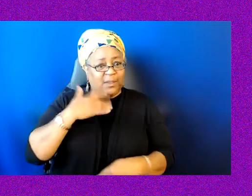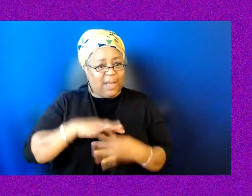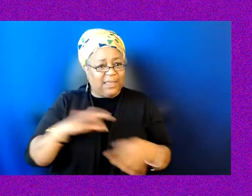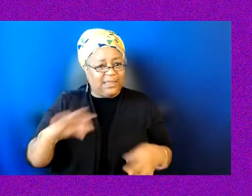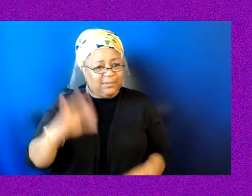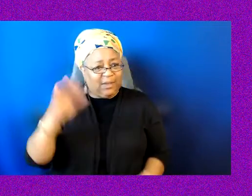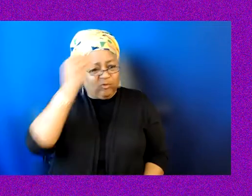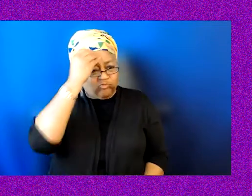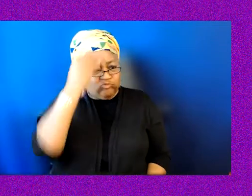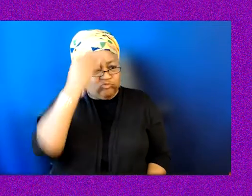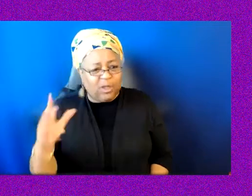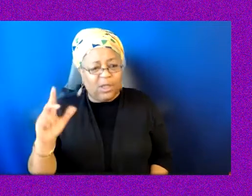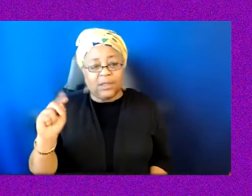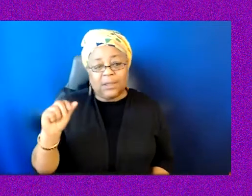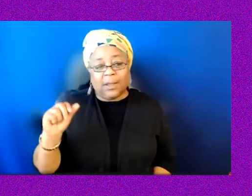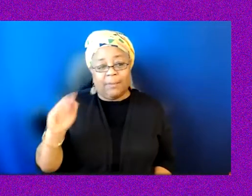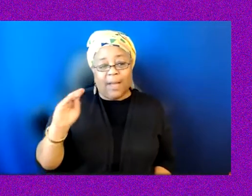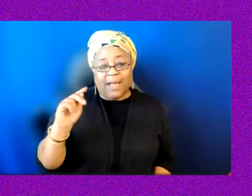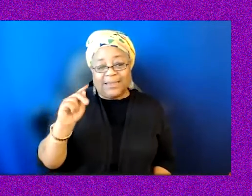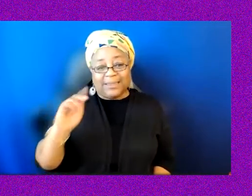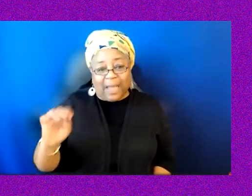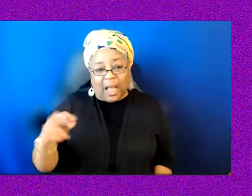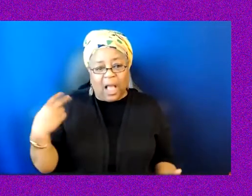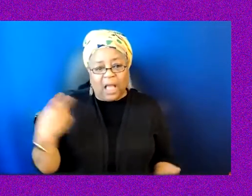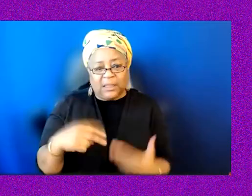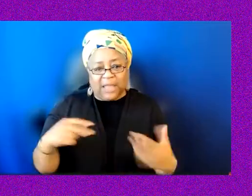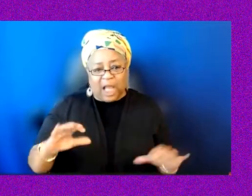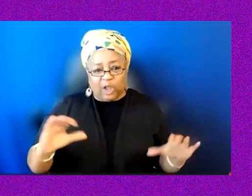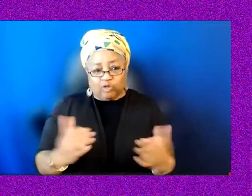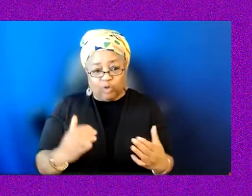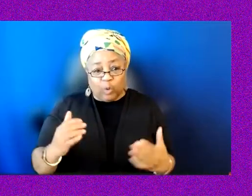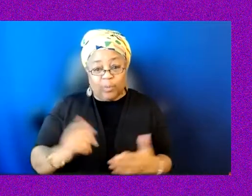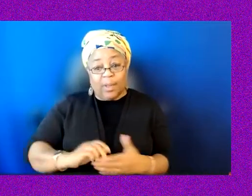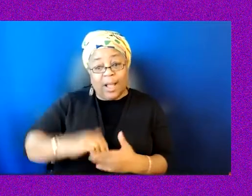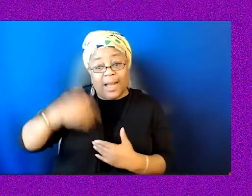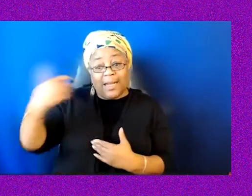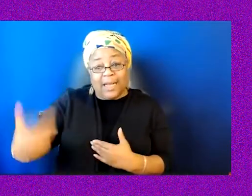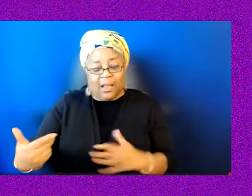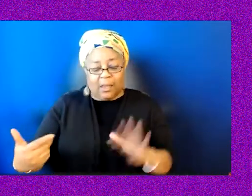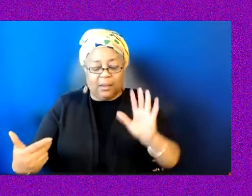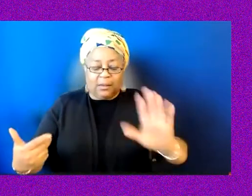digo. Tomate, yes, grupo de danza. Entonces ahora,